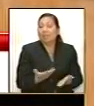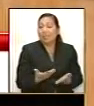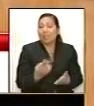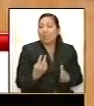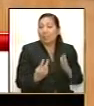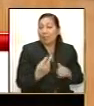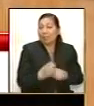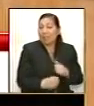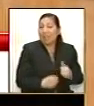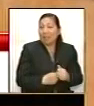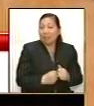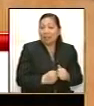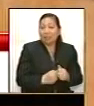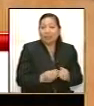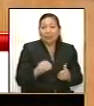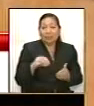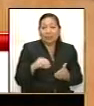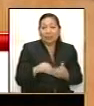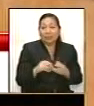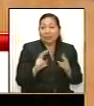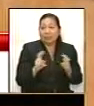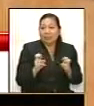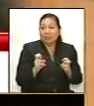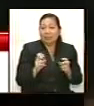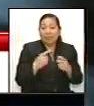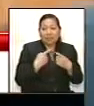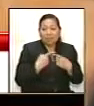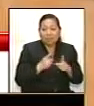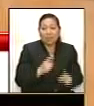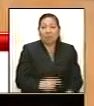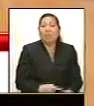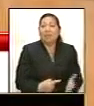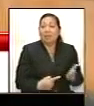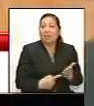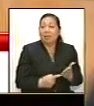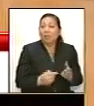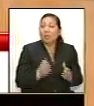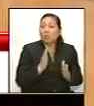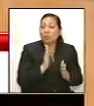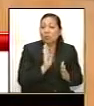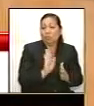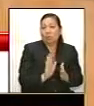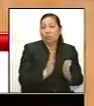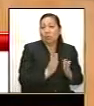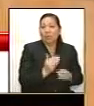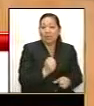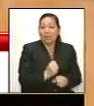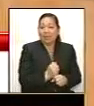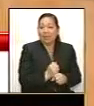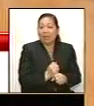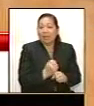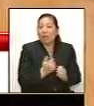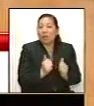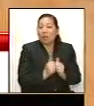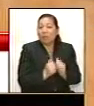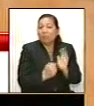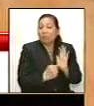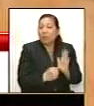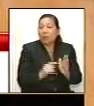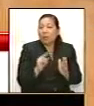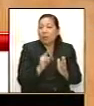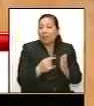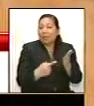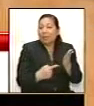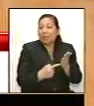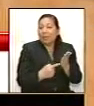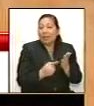12 años, cuando se crea la divindad, el tema de delitos informáticos, de uso de tecnología, era su core de trabajo, con la aparición de utilización de